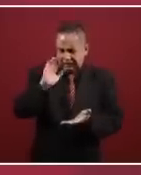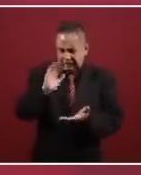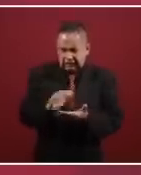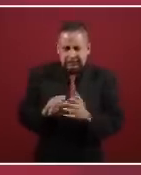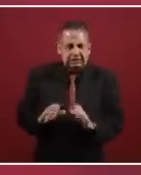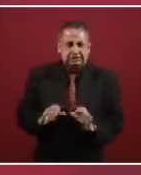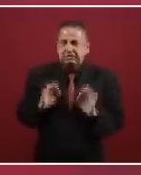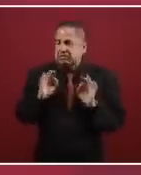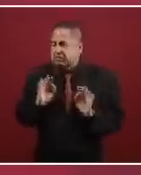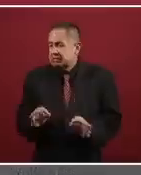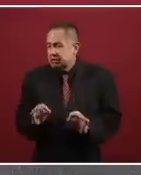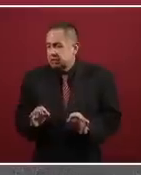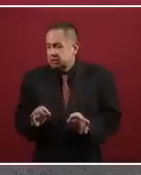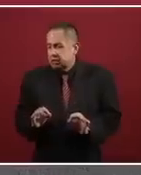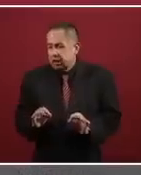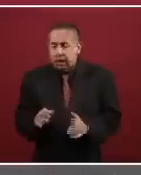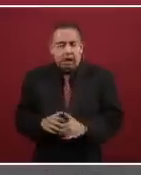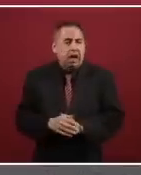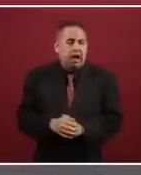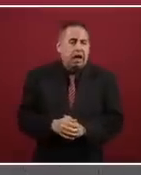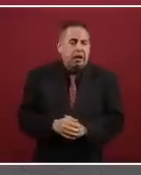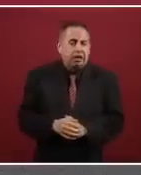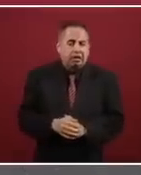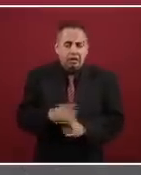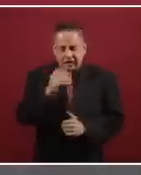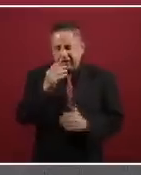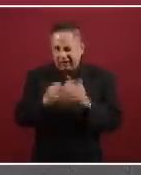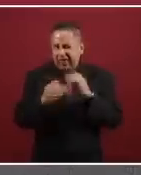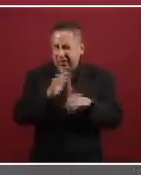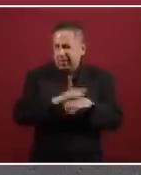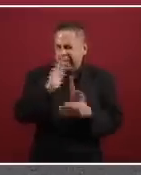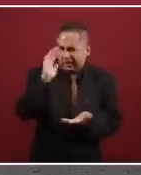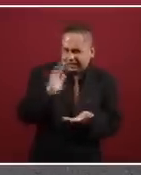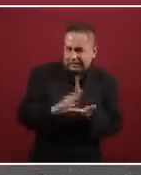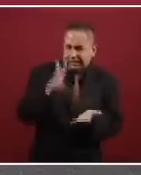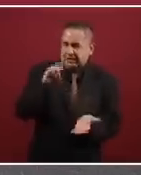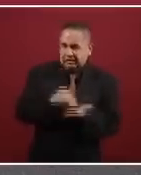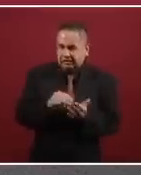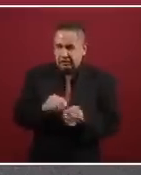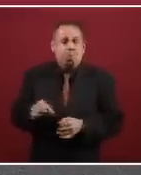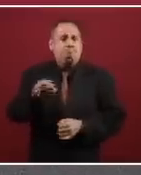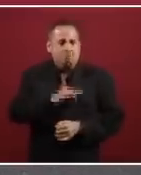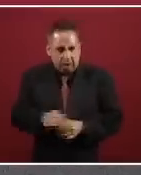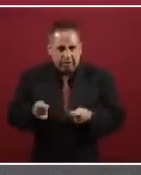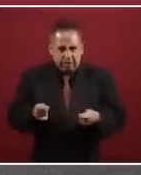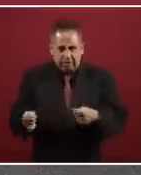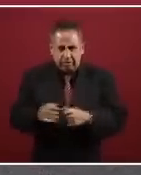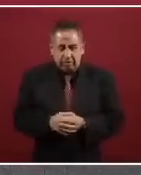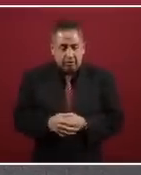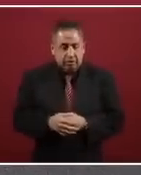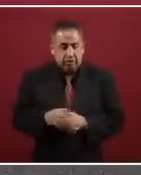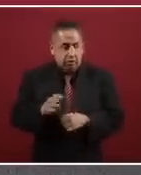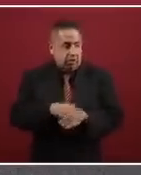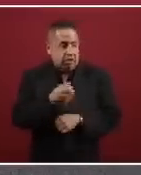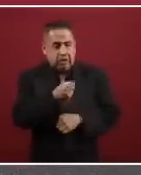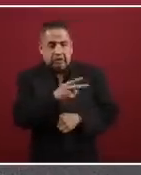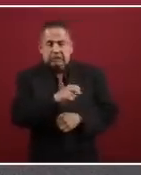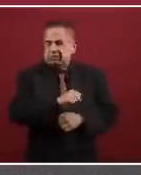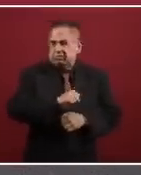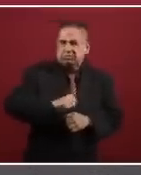cuántas quedaron. Estoy seguro que no hemos llegado a las 3,000 porque hay muchas resistencias.